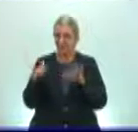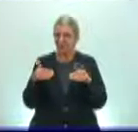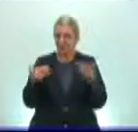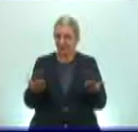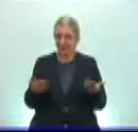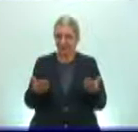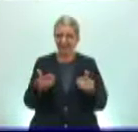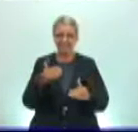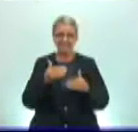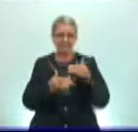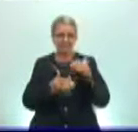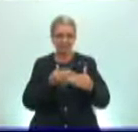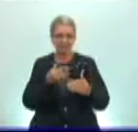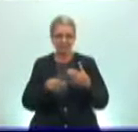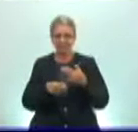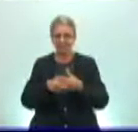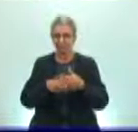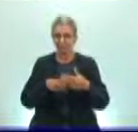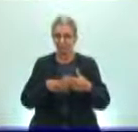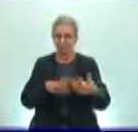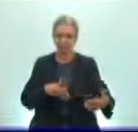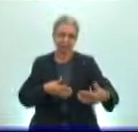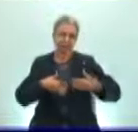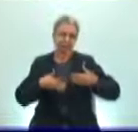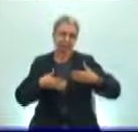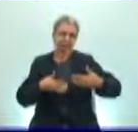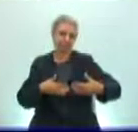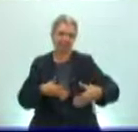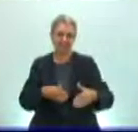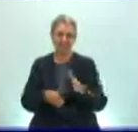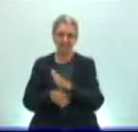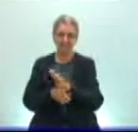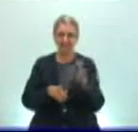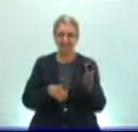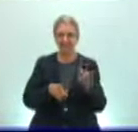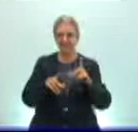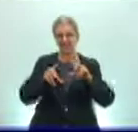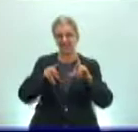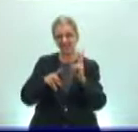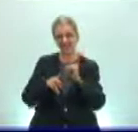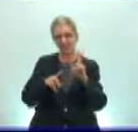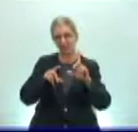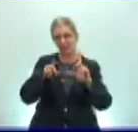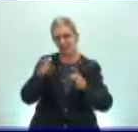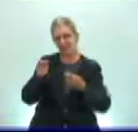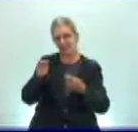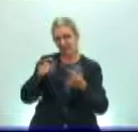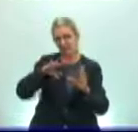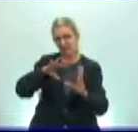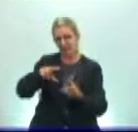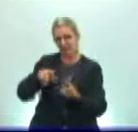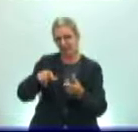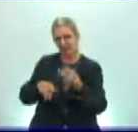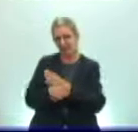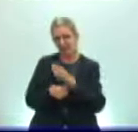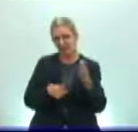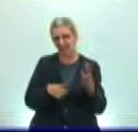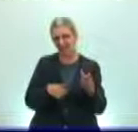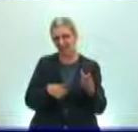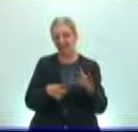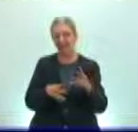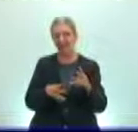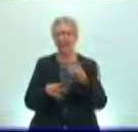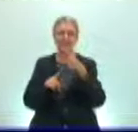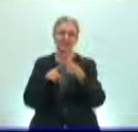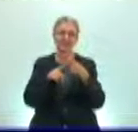al proceso histórico contemporáneo desde la Segunda Guerra Mundial hasta inicio del siglo XXI.